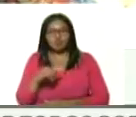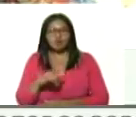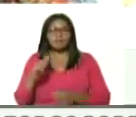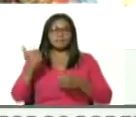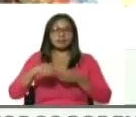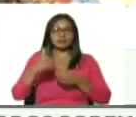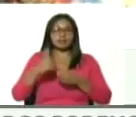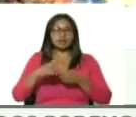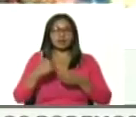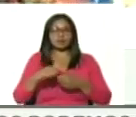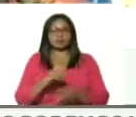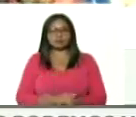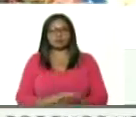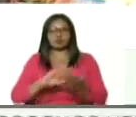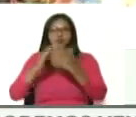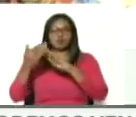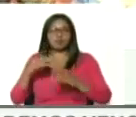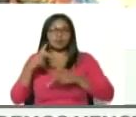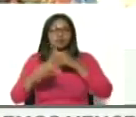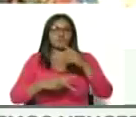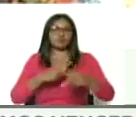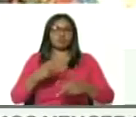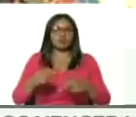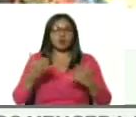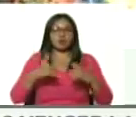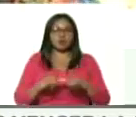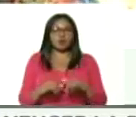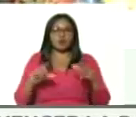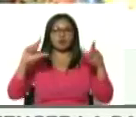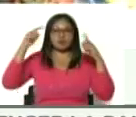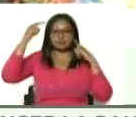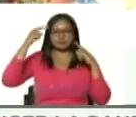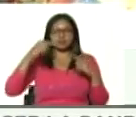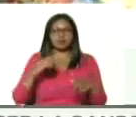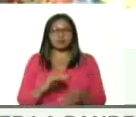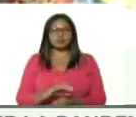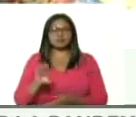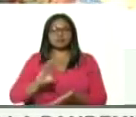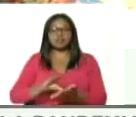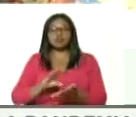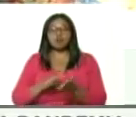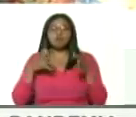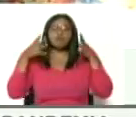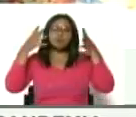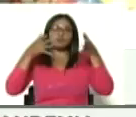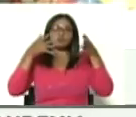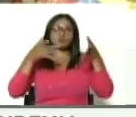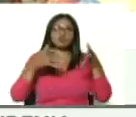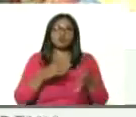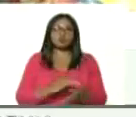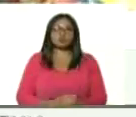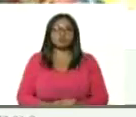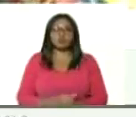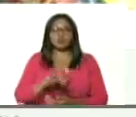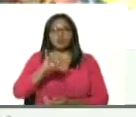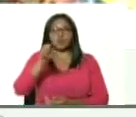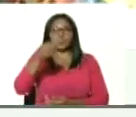Maracaibo, desde la comuna productiva, hijo de Chávez, del Centro de Formación Integral, Guayma, Chihuayá.